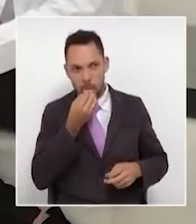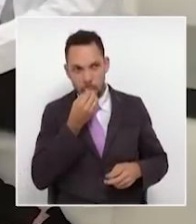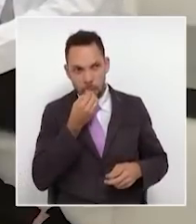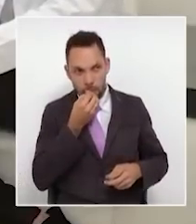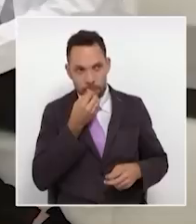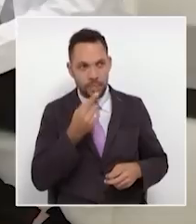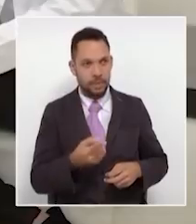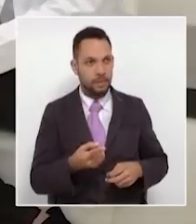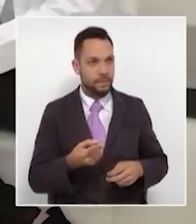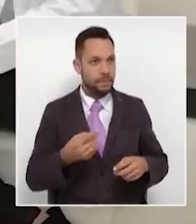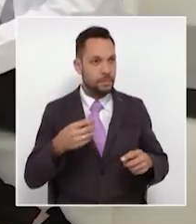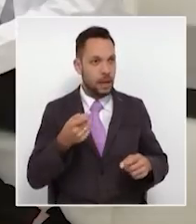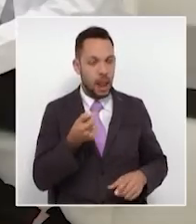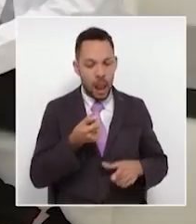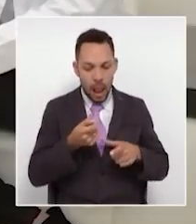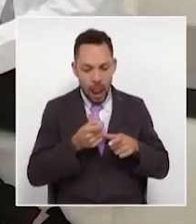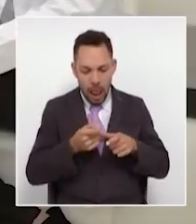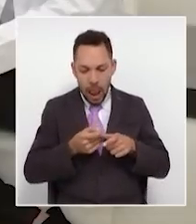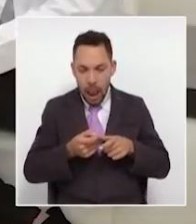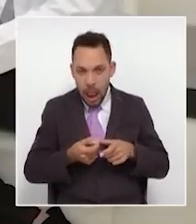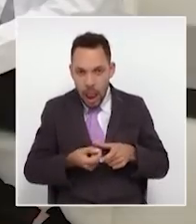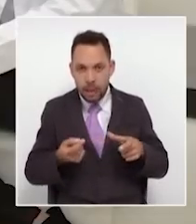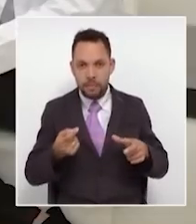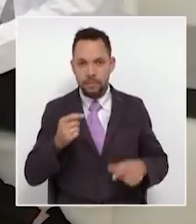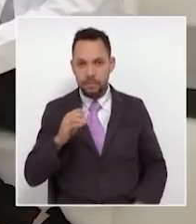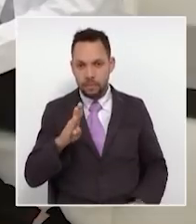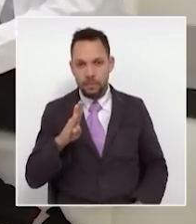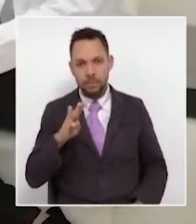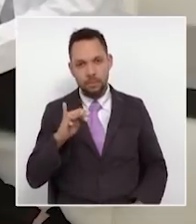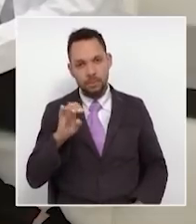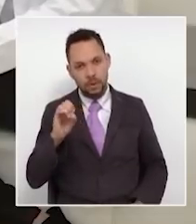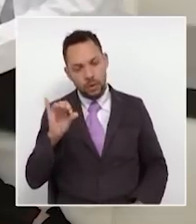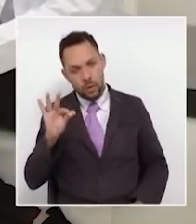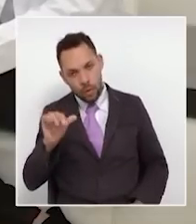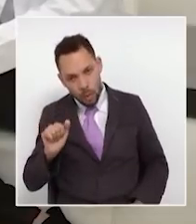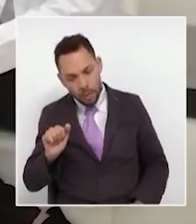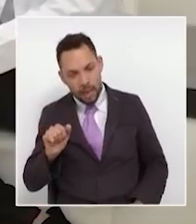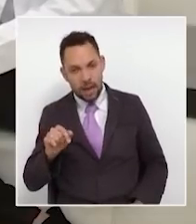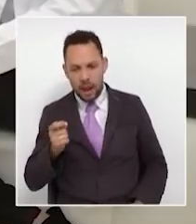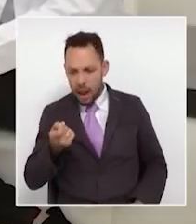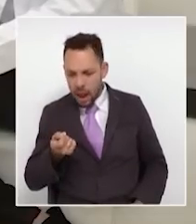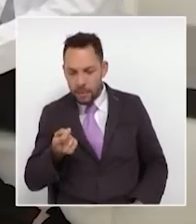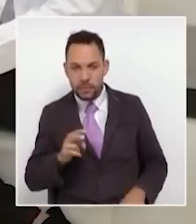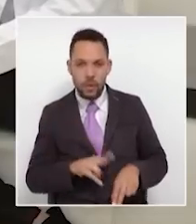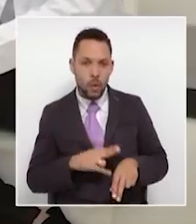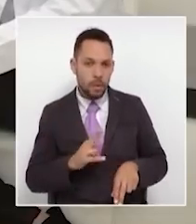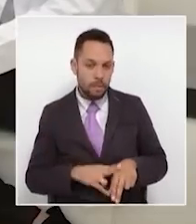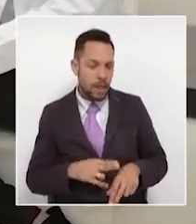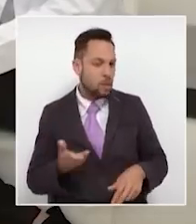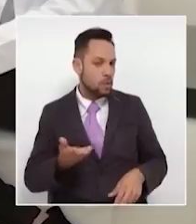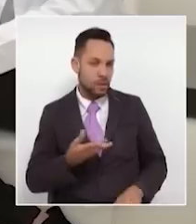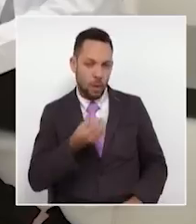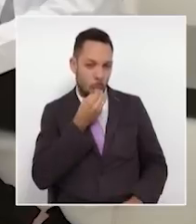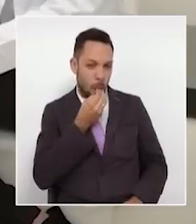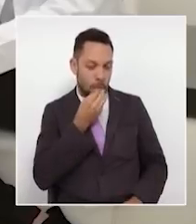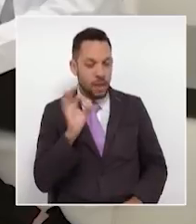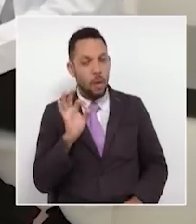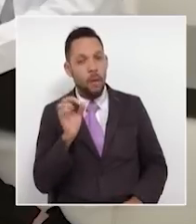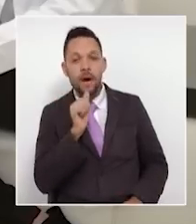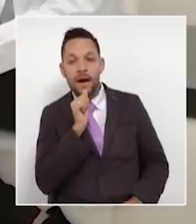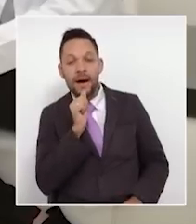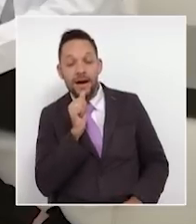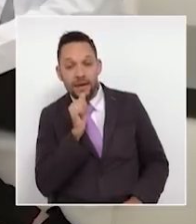microorganismos tanto de nuestra microbiota normal como los consumidos en los alimentos o en el agua enzimas